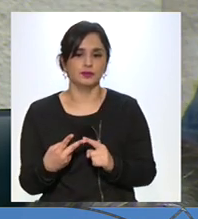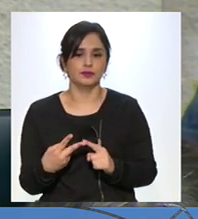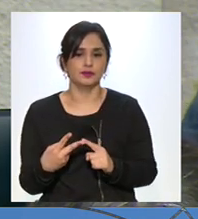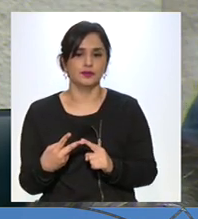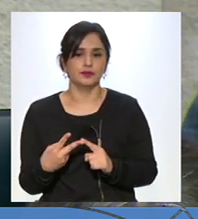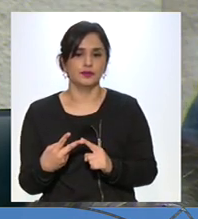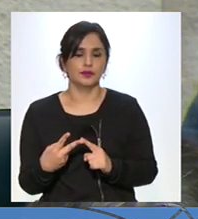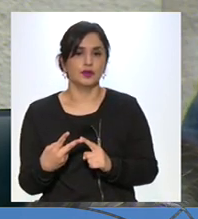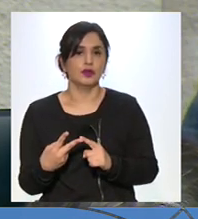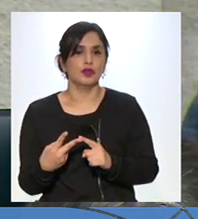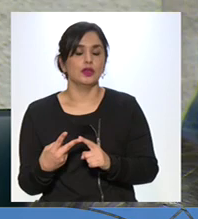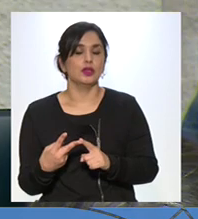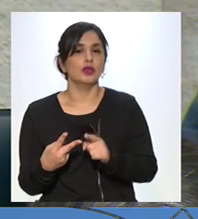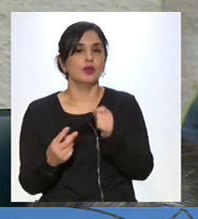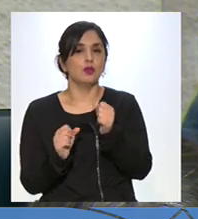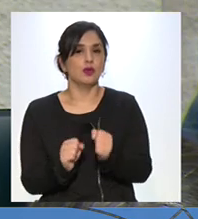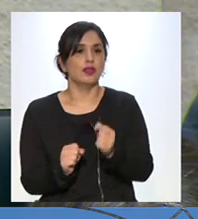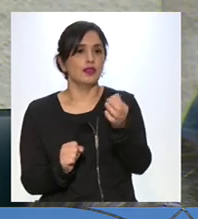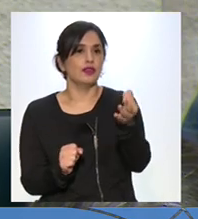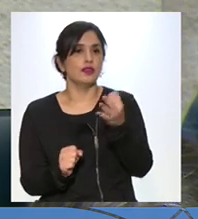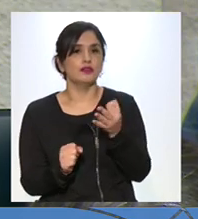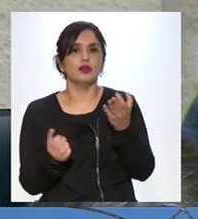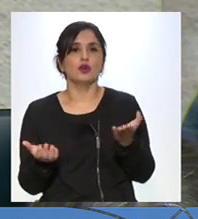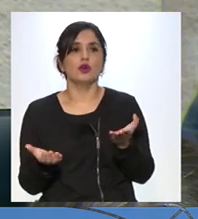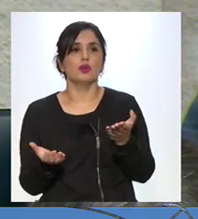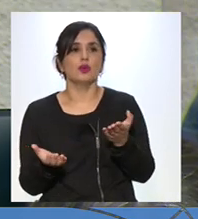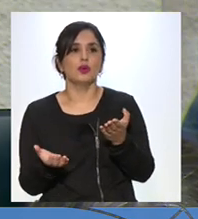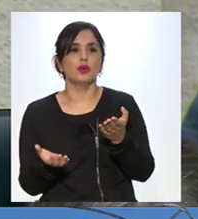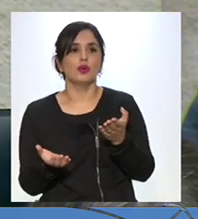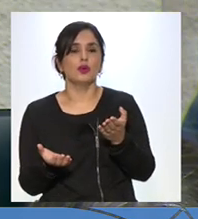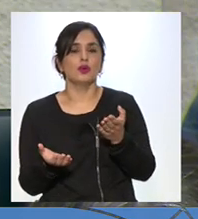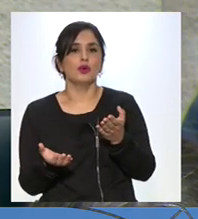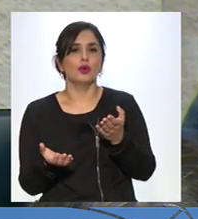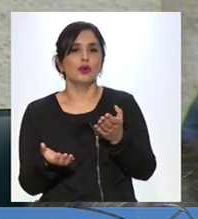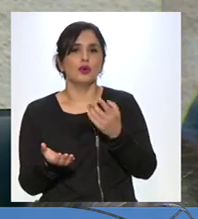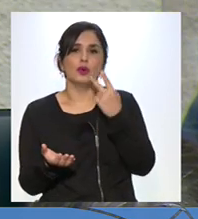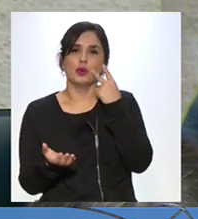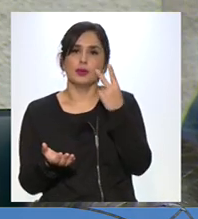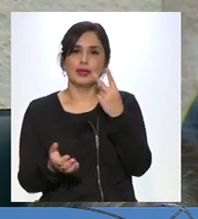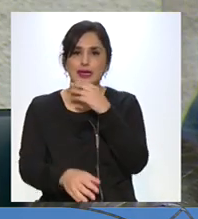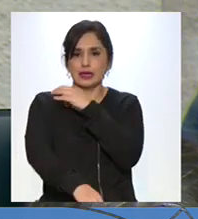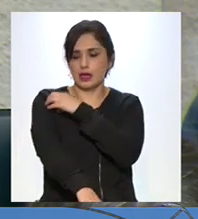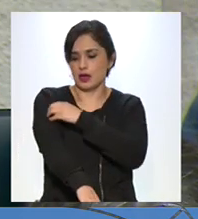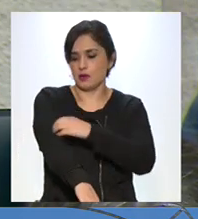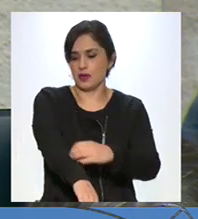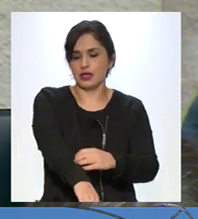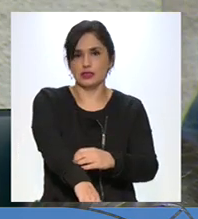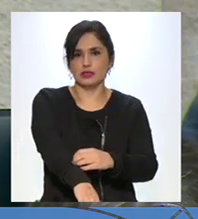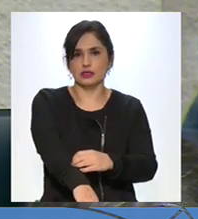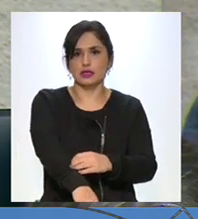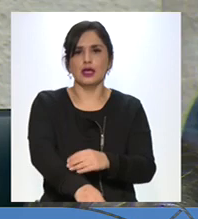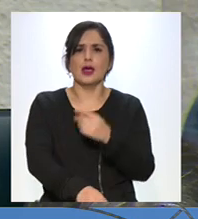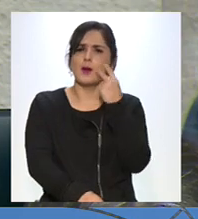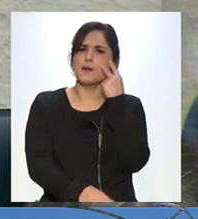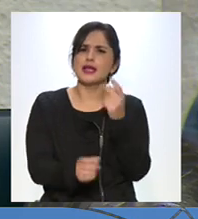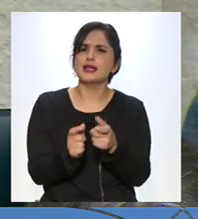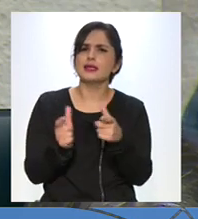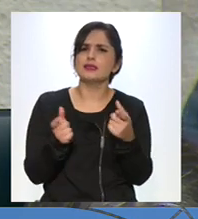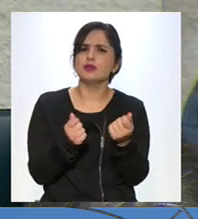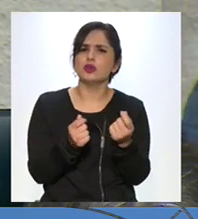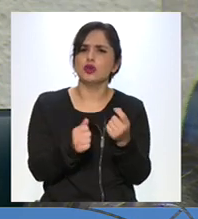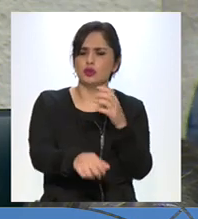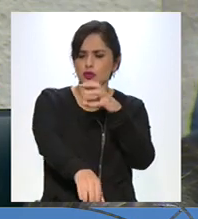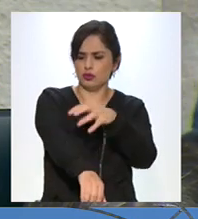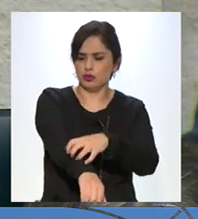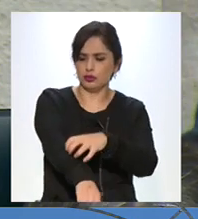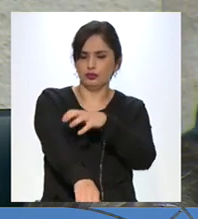Si nos pudiera indicar cómo dividieron el país para las macrozonas, para determinar los crecimientos por macrozona. Ustedes